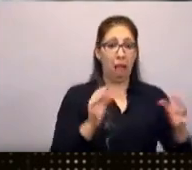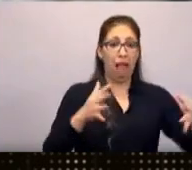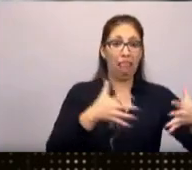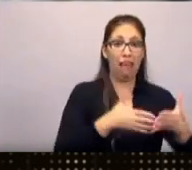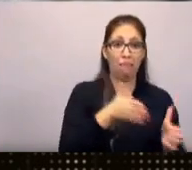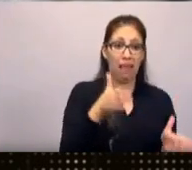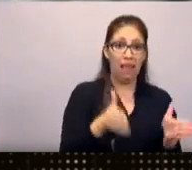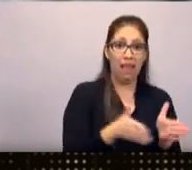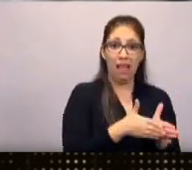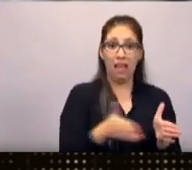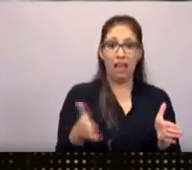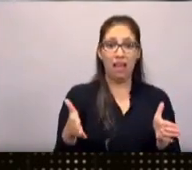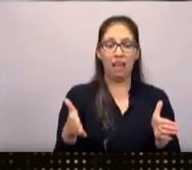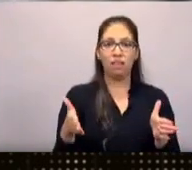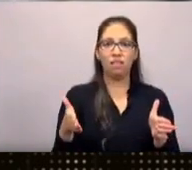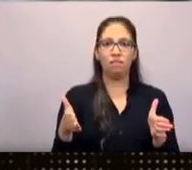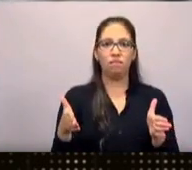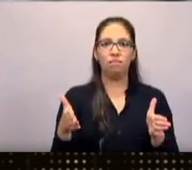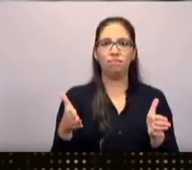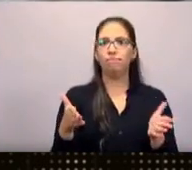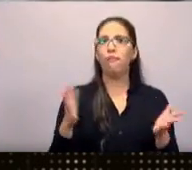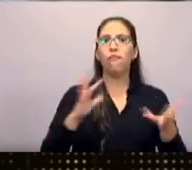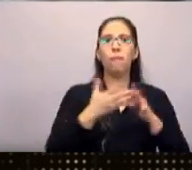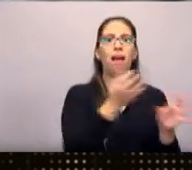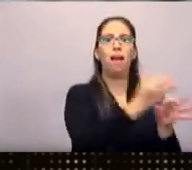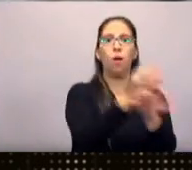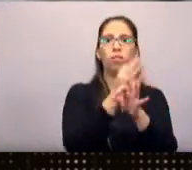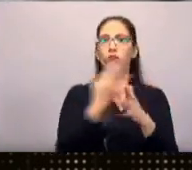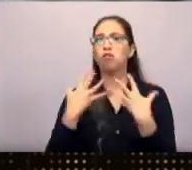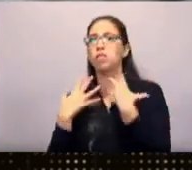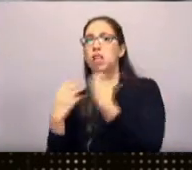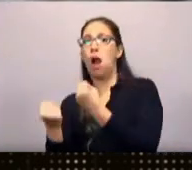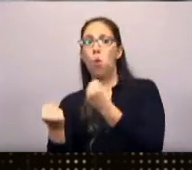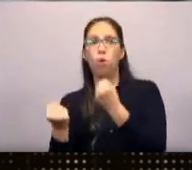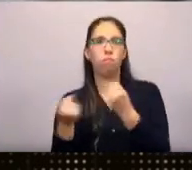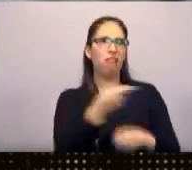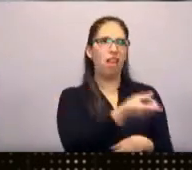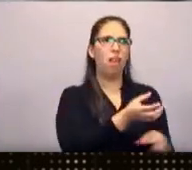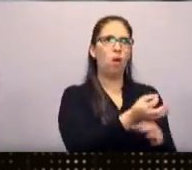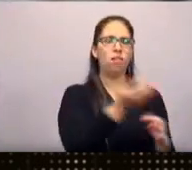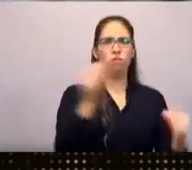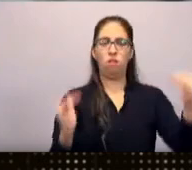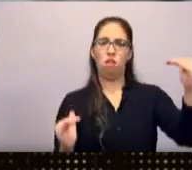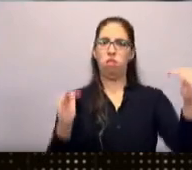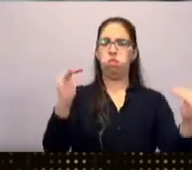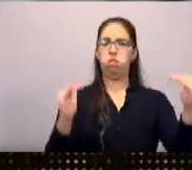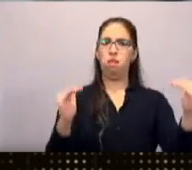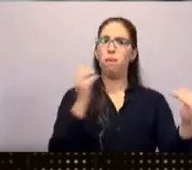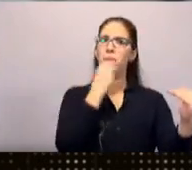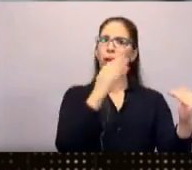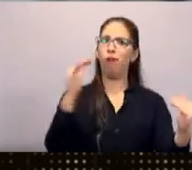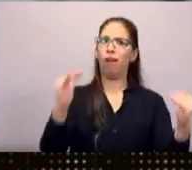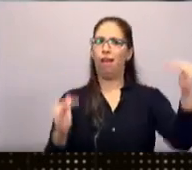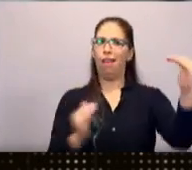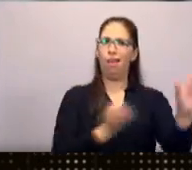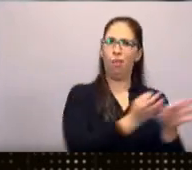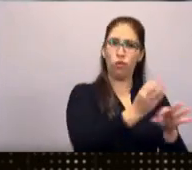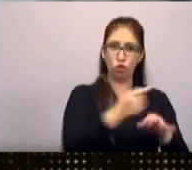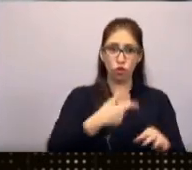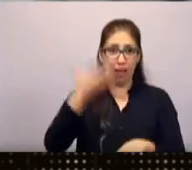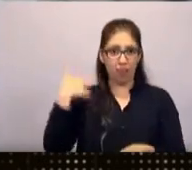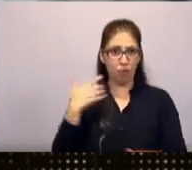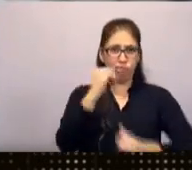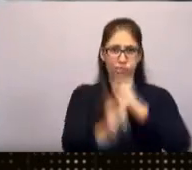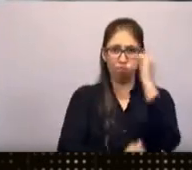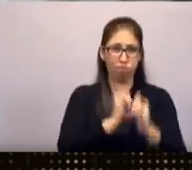Cuando llegamos el sistema educativo Comparado con el sistema de salud creo que competían pero estaba mejor el educativo con todo lo que acabo de